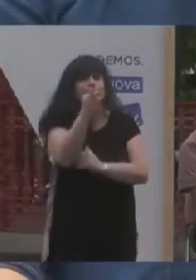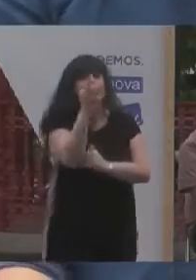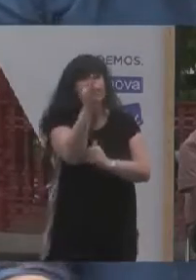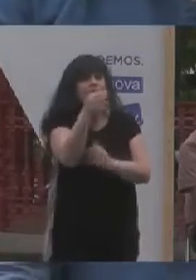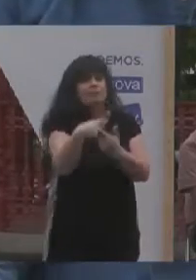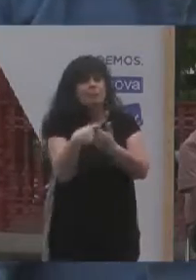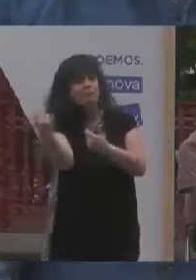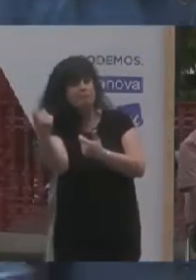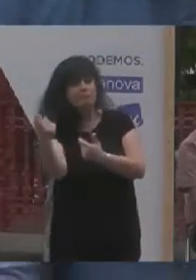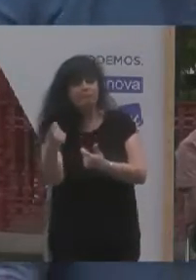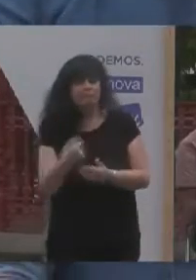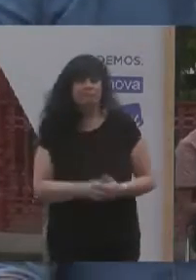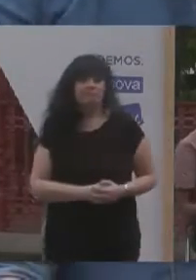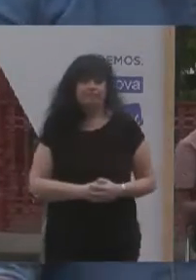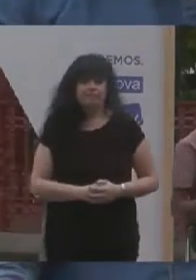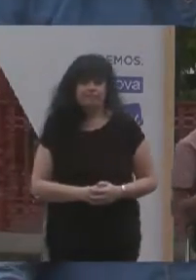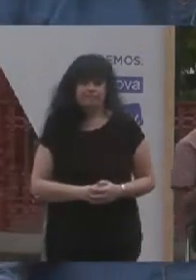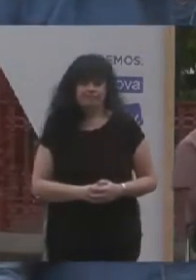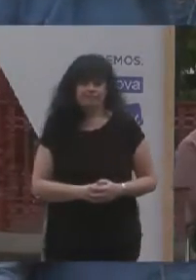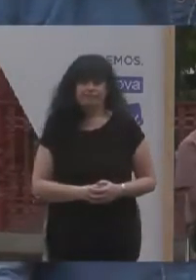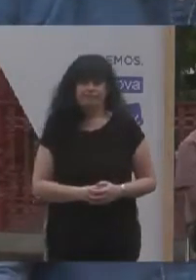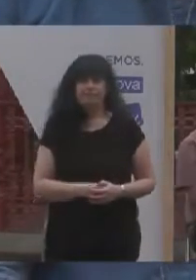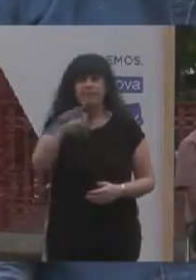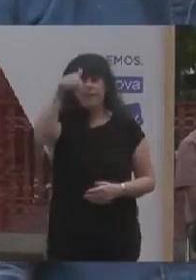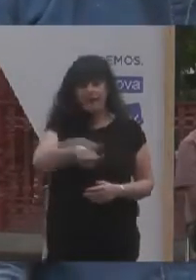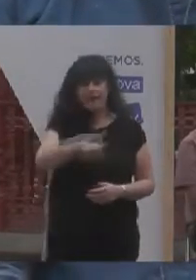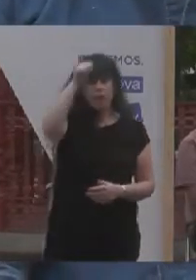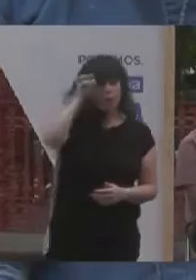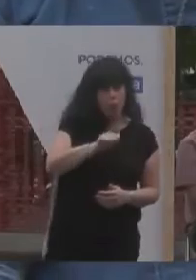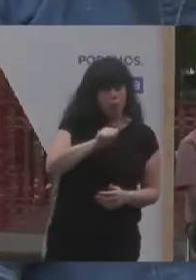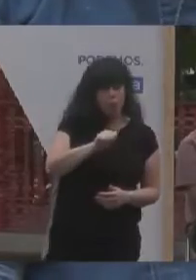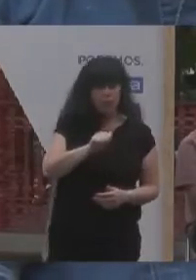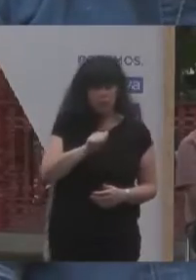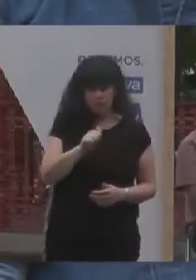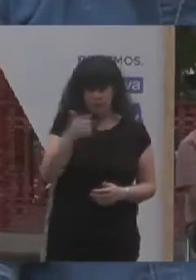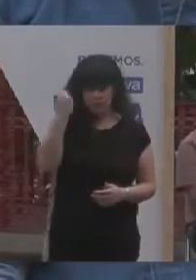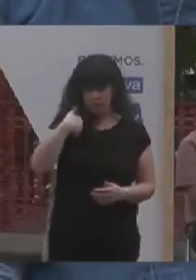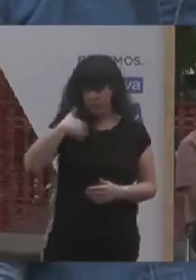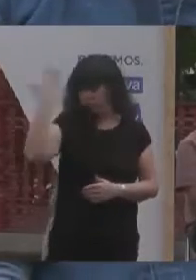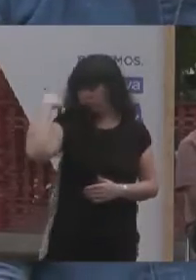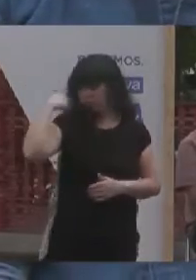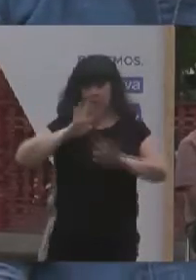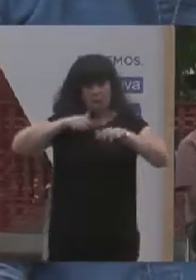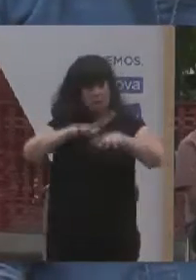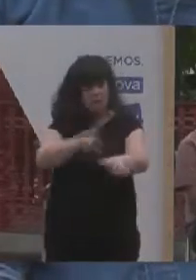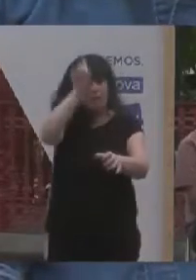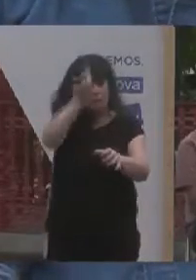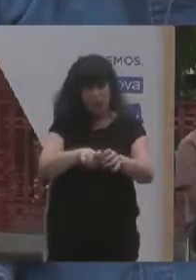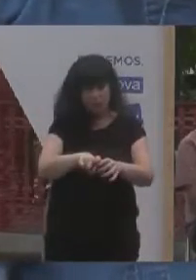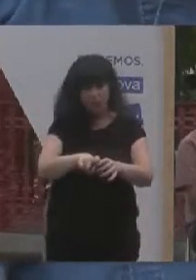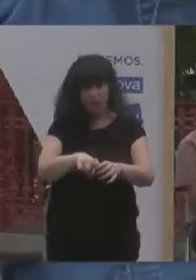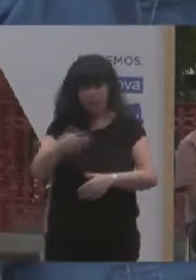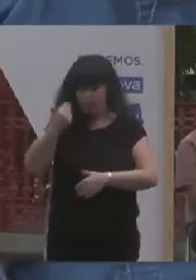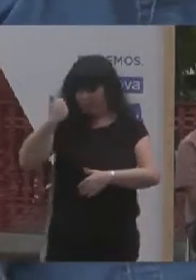todas. Para todas. Desde Ourense, que xa participou na Marea, que xa está en Madrid,